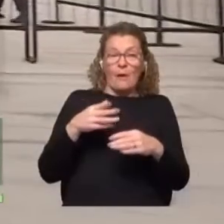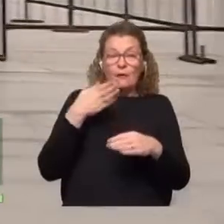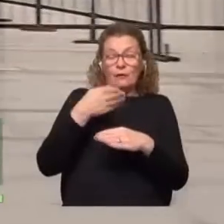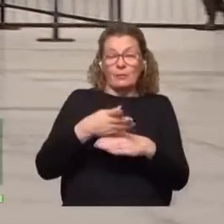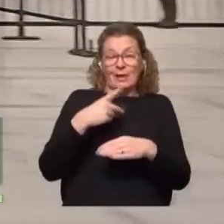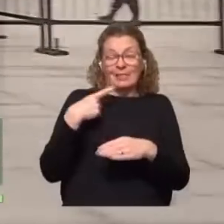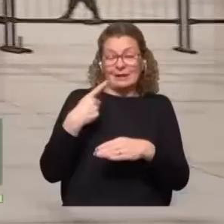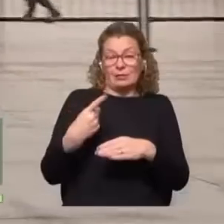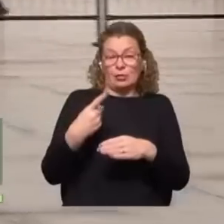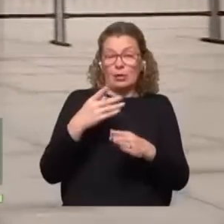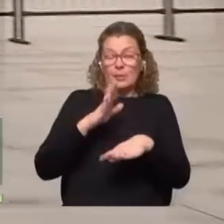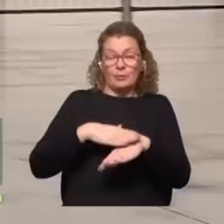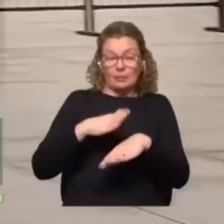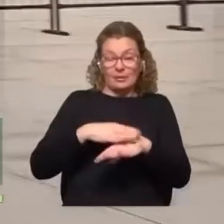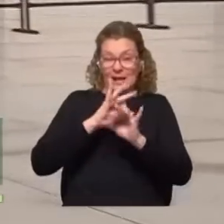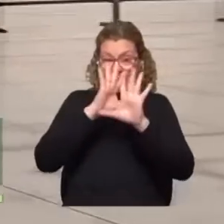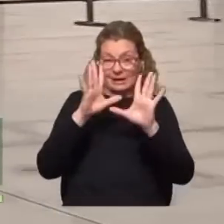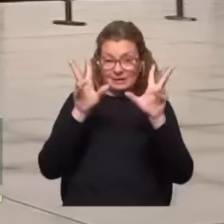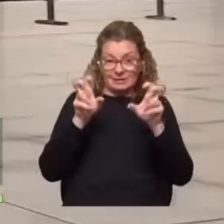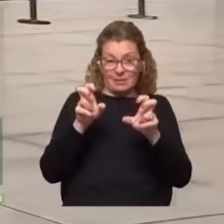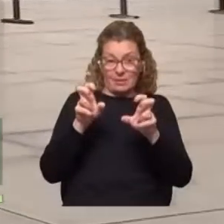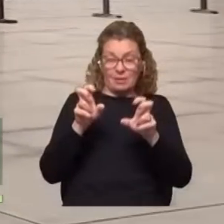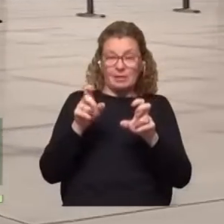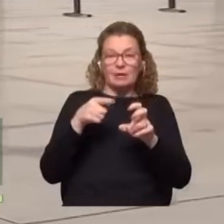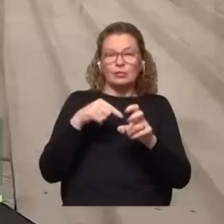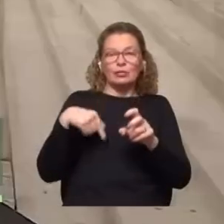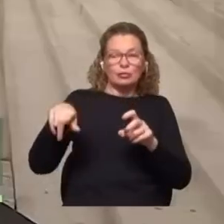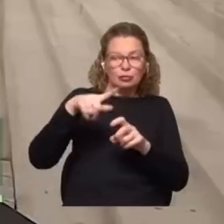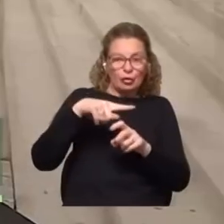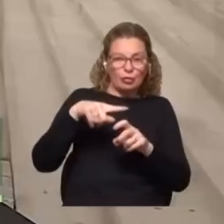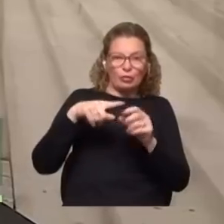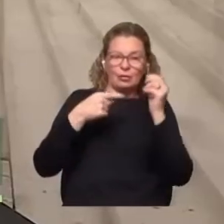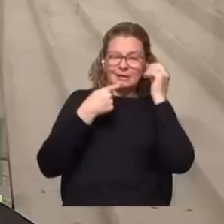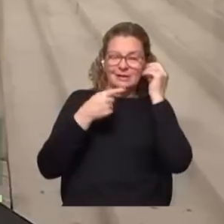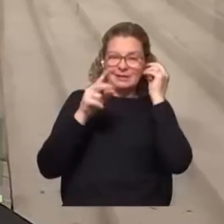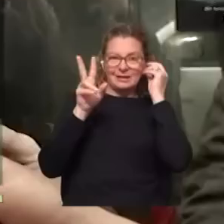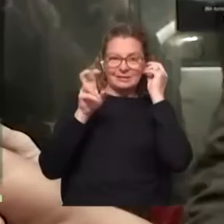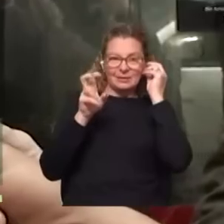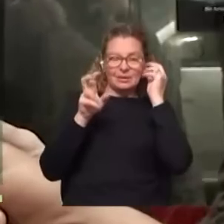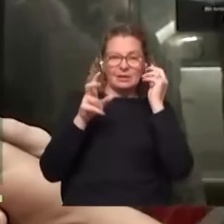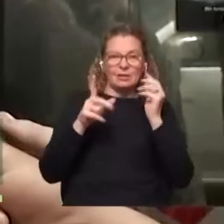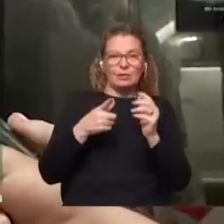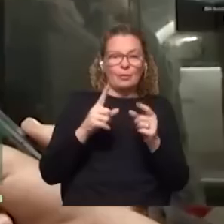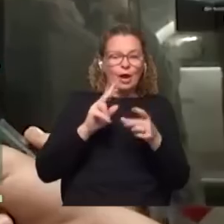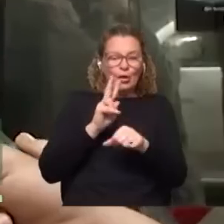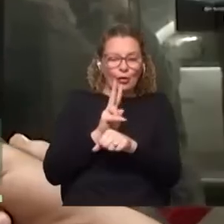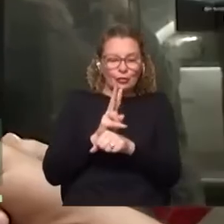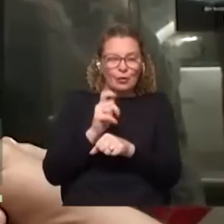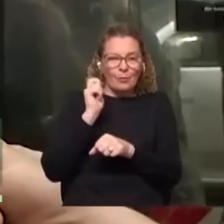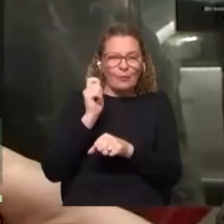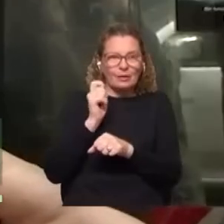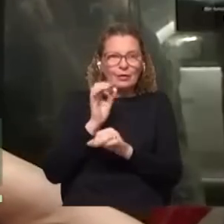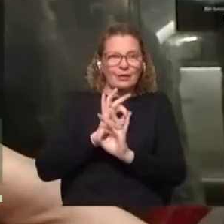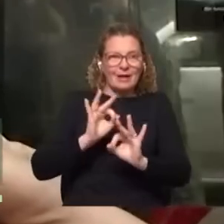teníamos la responsabilidad de aclarar estos temas dado que todo lo concerniente ante la arena no había tenido un control ni público